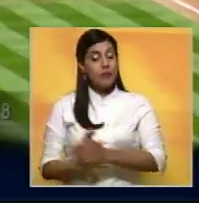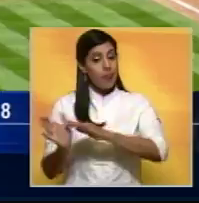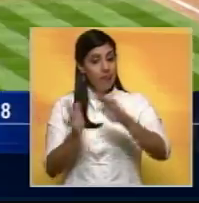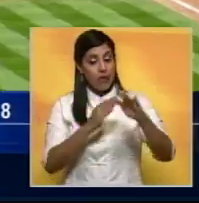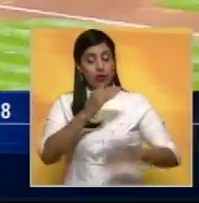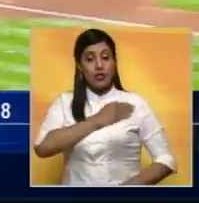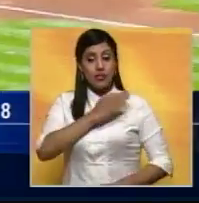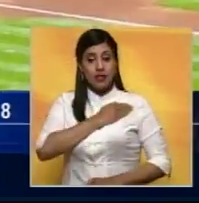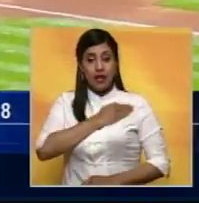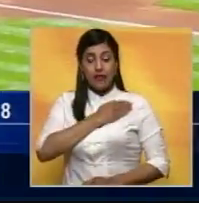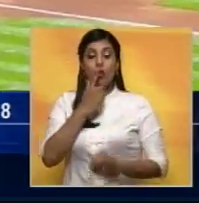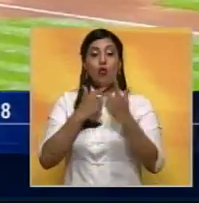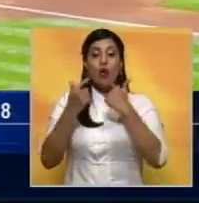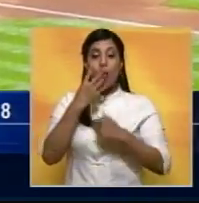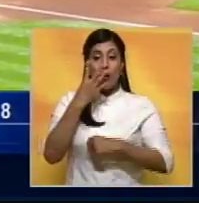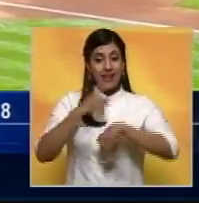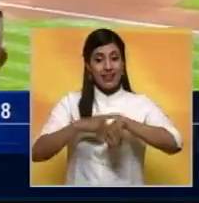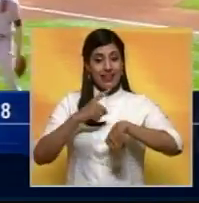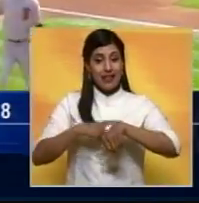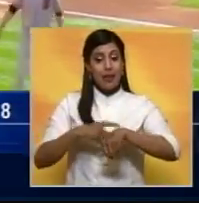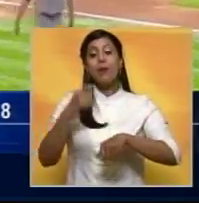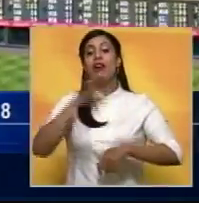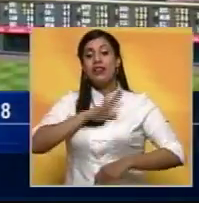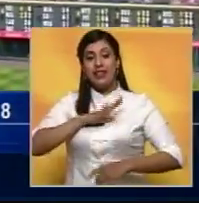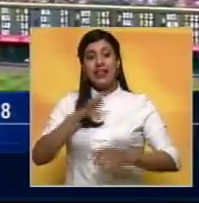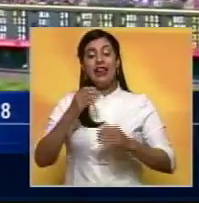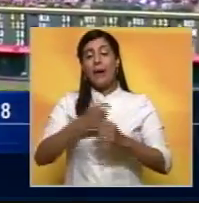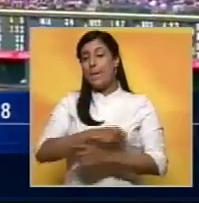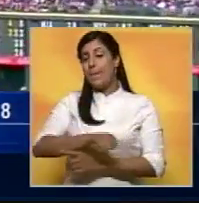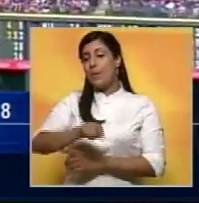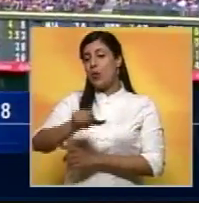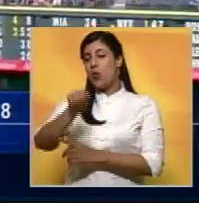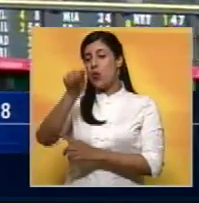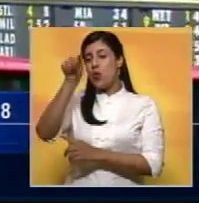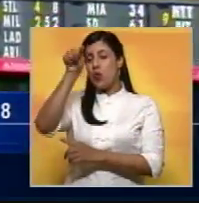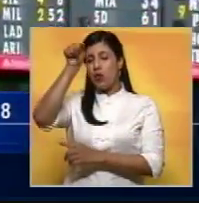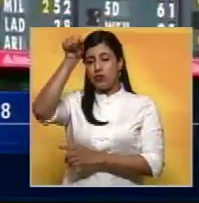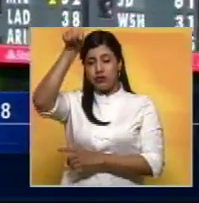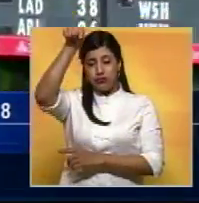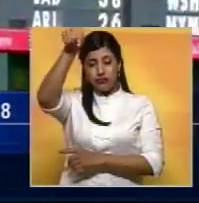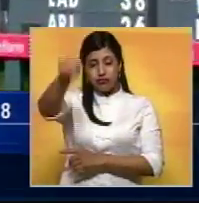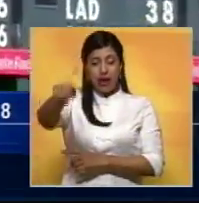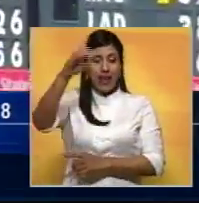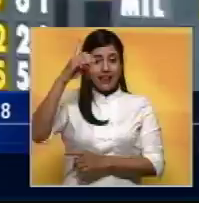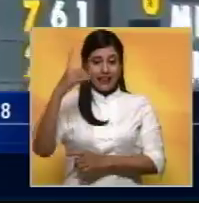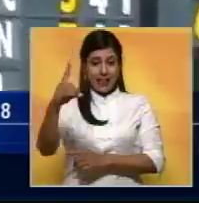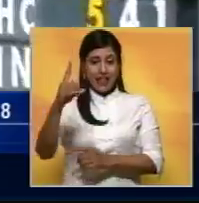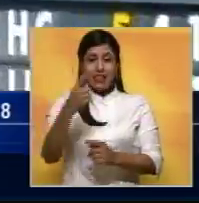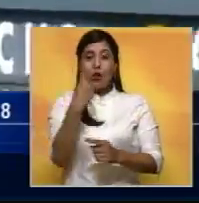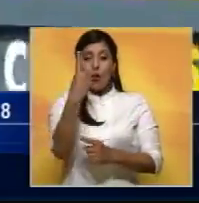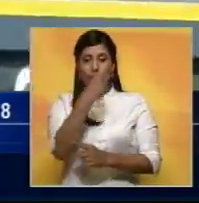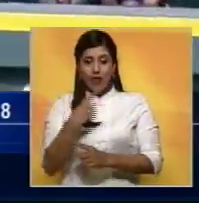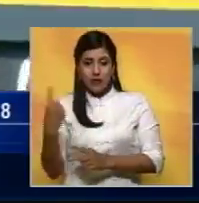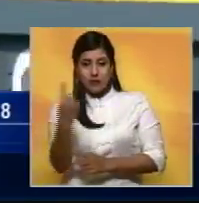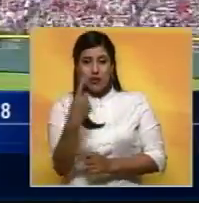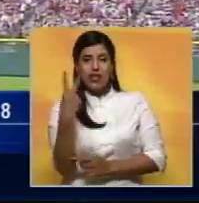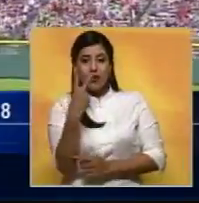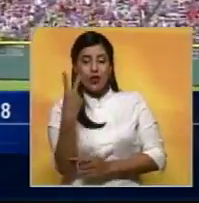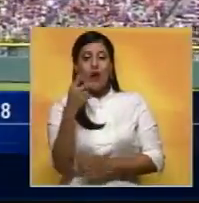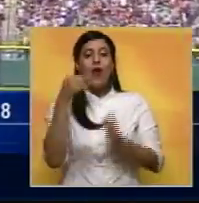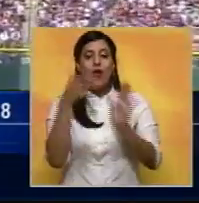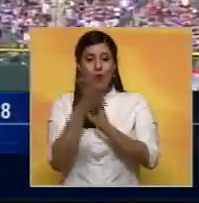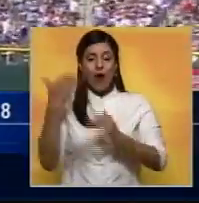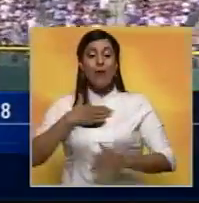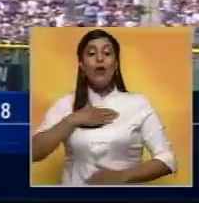San Francisco ante Colorado, cuarto inning, y Gerardo Parra, que la saca de línea por la derecha con un corredor en circulación, segundo del año para el de